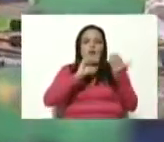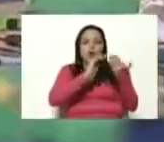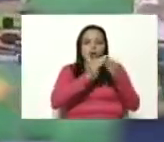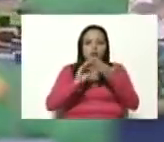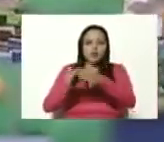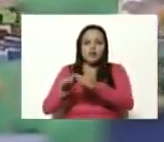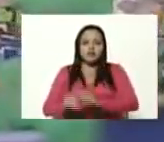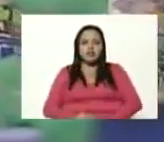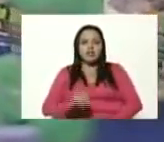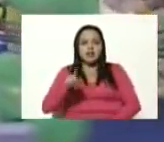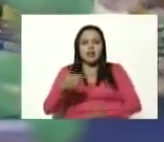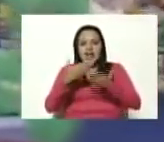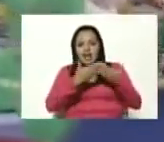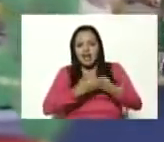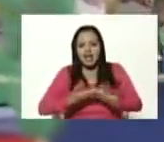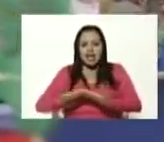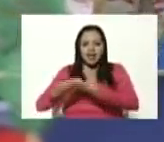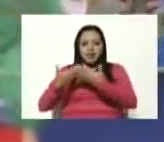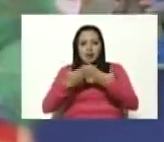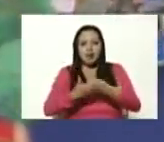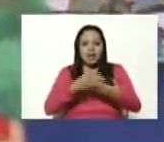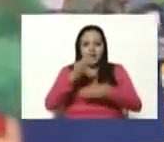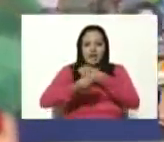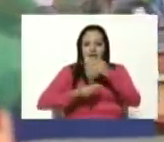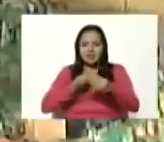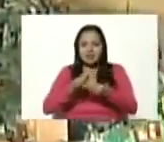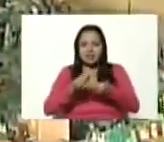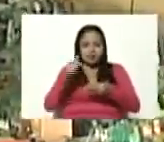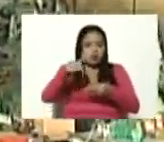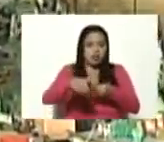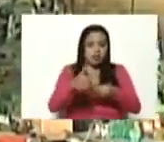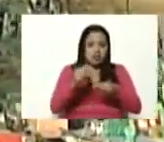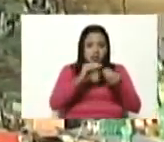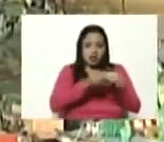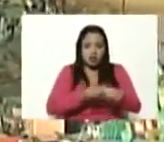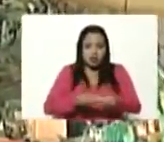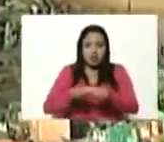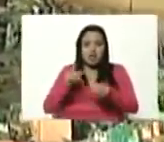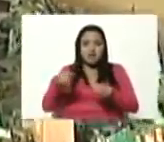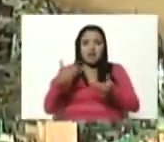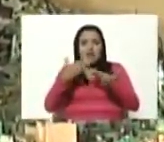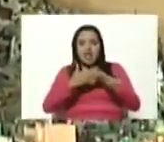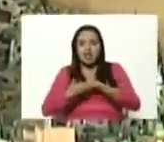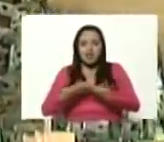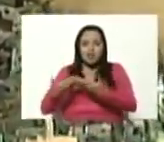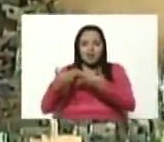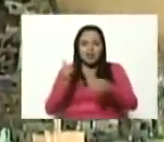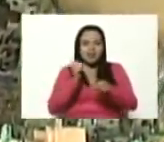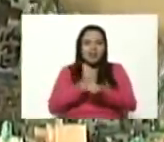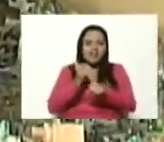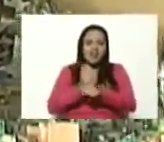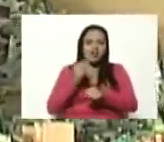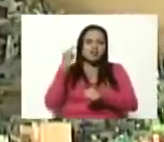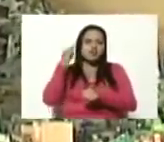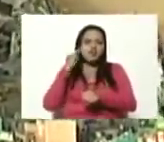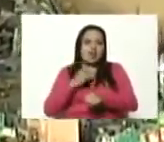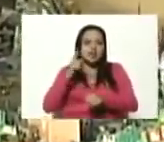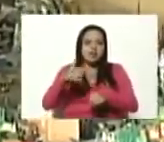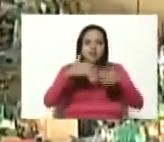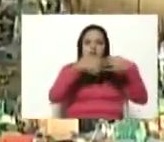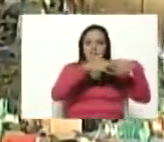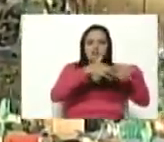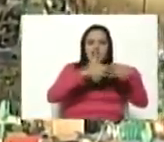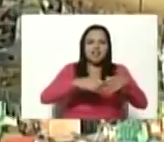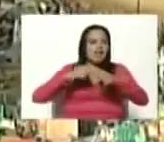escuela agrurbana Jorge Rodríguez Padre, tenemos la escuela agrurbana Simón Bolívar, tenemos la escuela Piñata, la fábrica